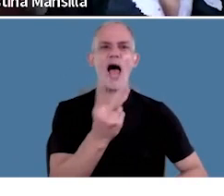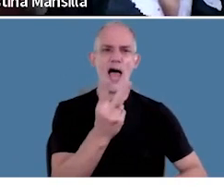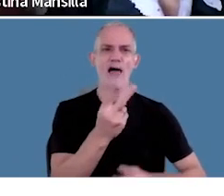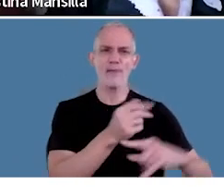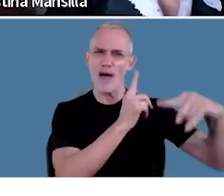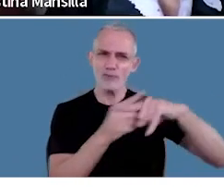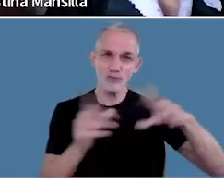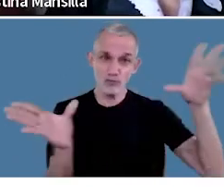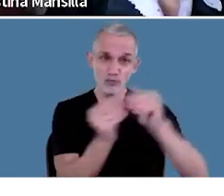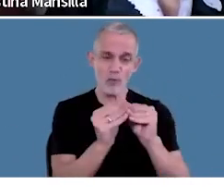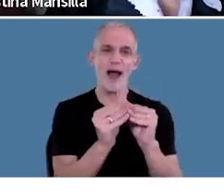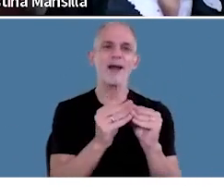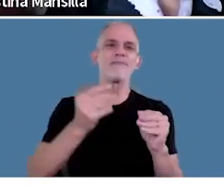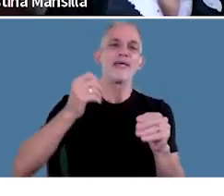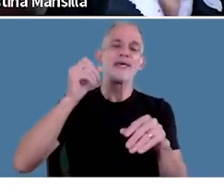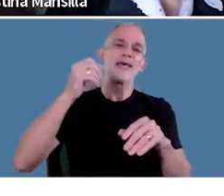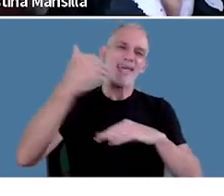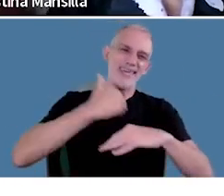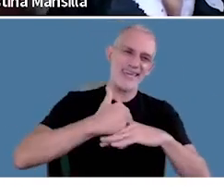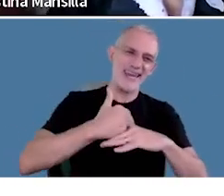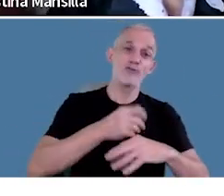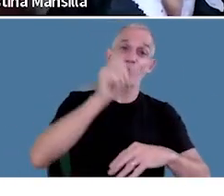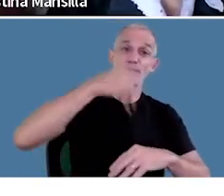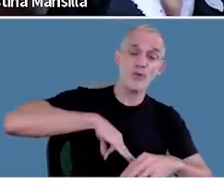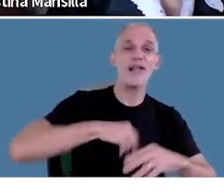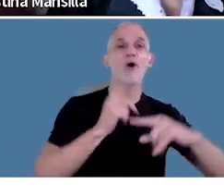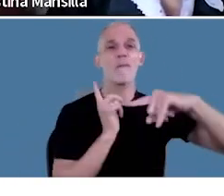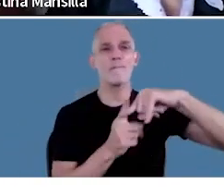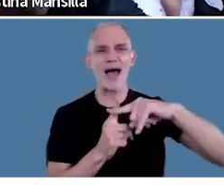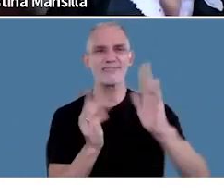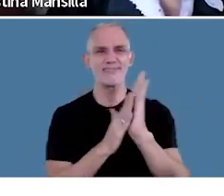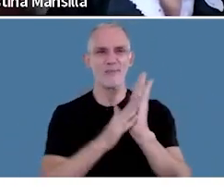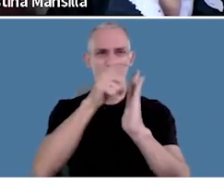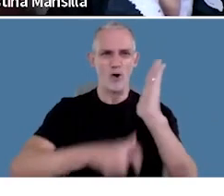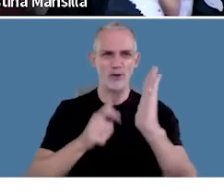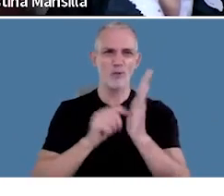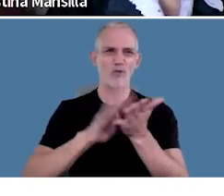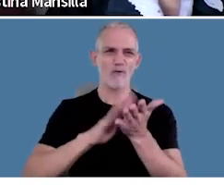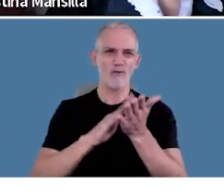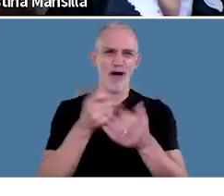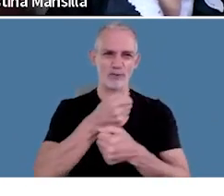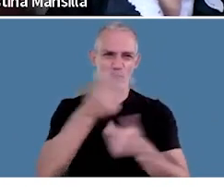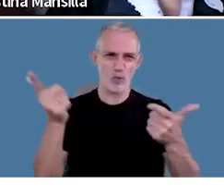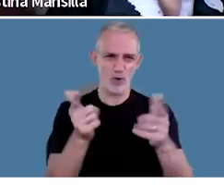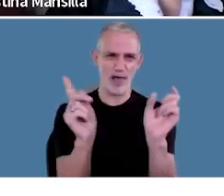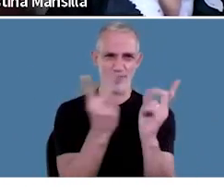sumar ingreso bruto del salario más ingreso bruto de